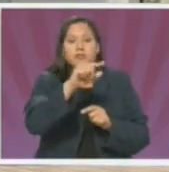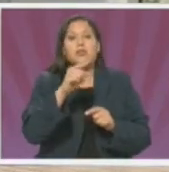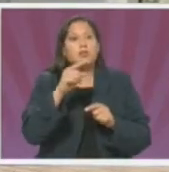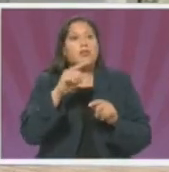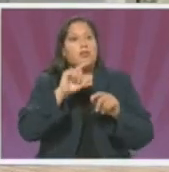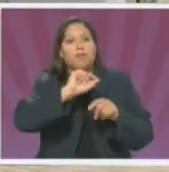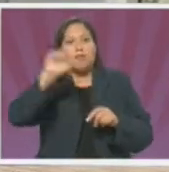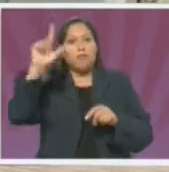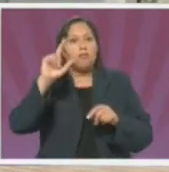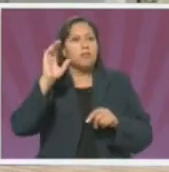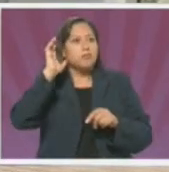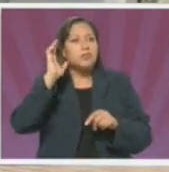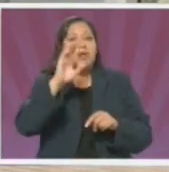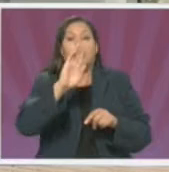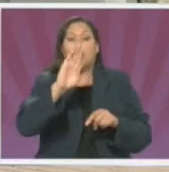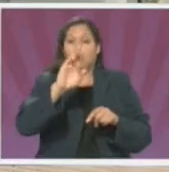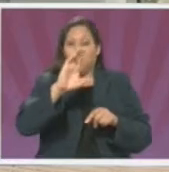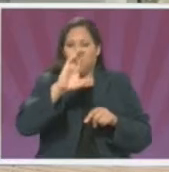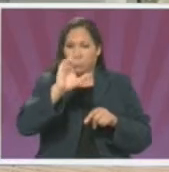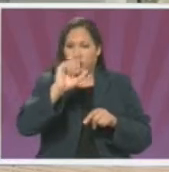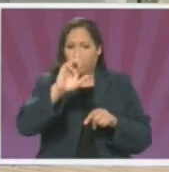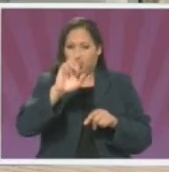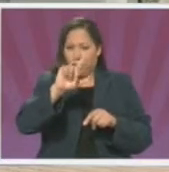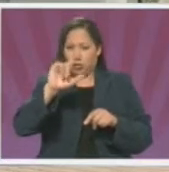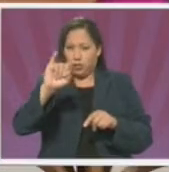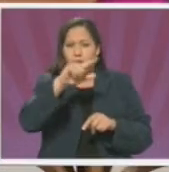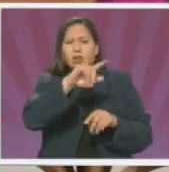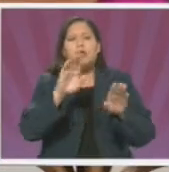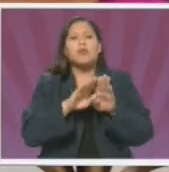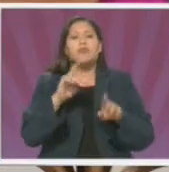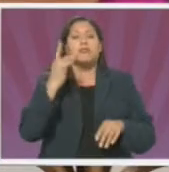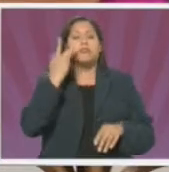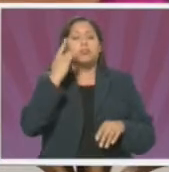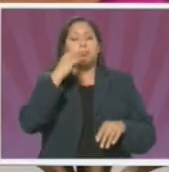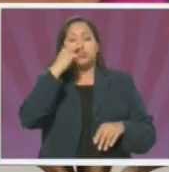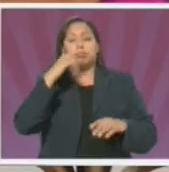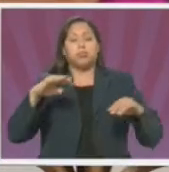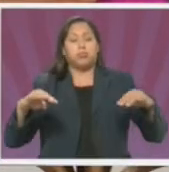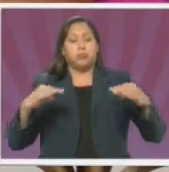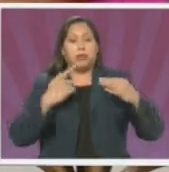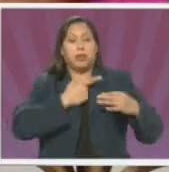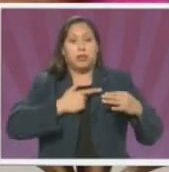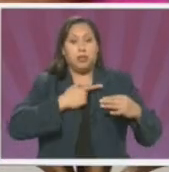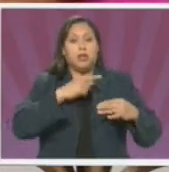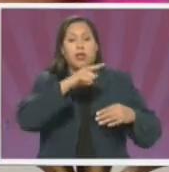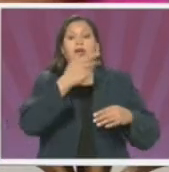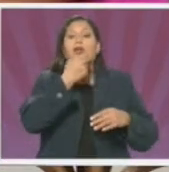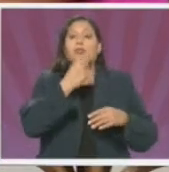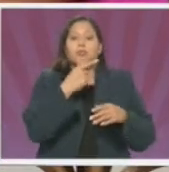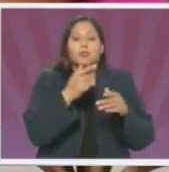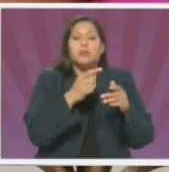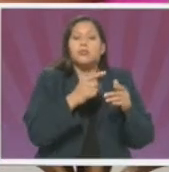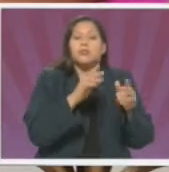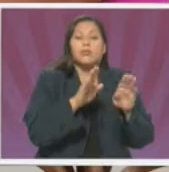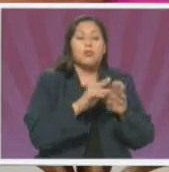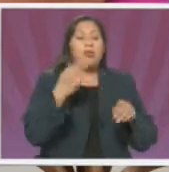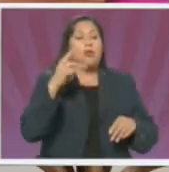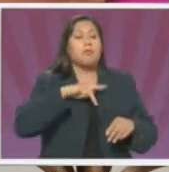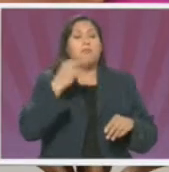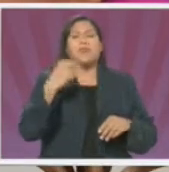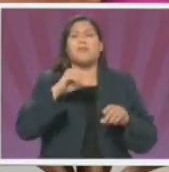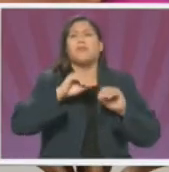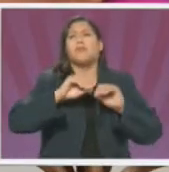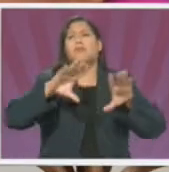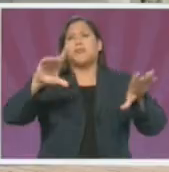ruido. A mí me parece que Bucareli tenía como que una enorme vanidad. Al parecer era narcisista, quería que su nombre pasara a